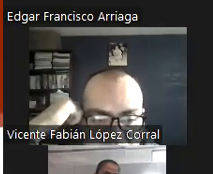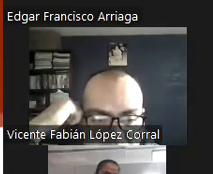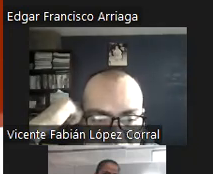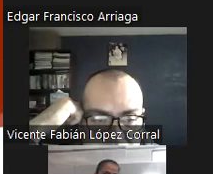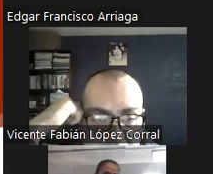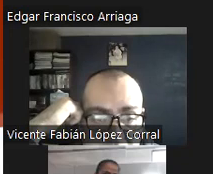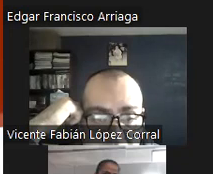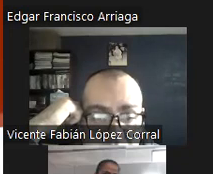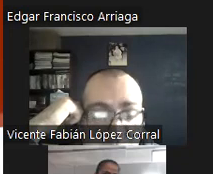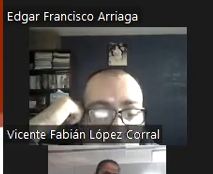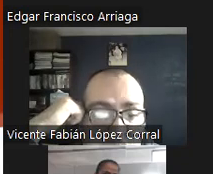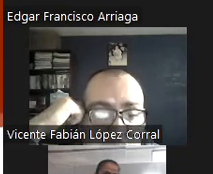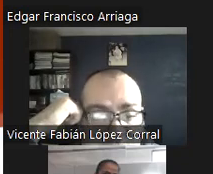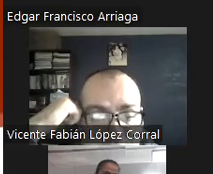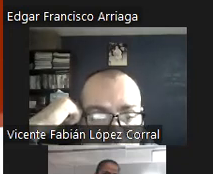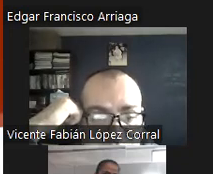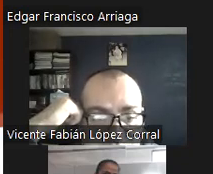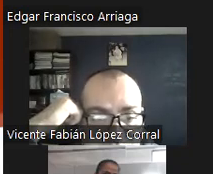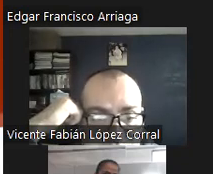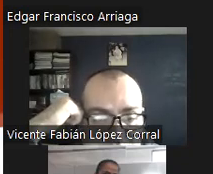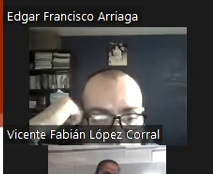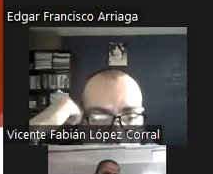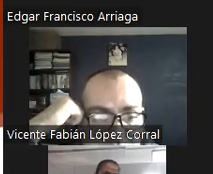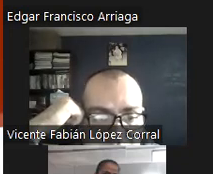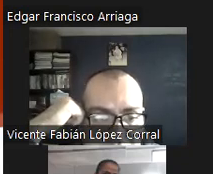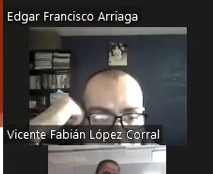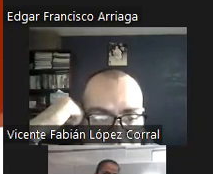del coltán Cuál es el Congo pongo